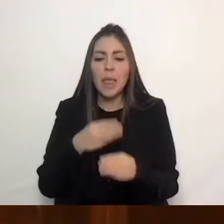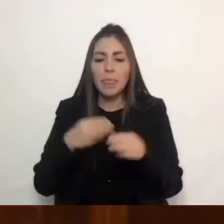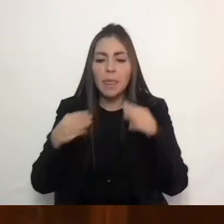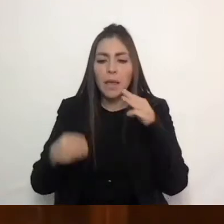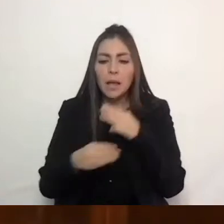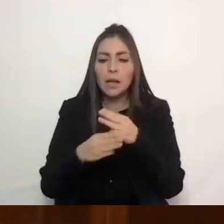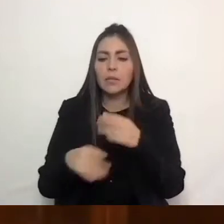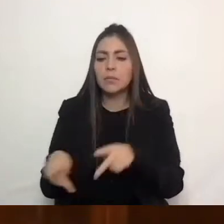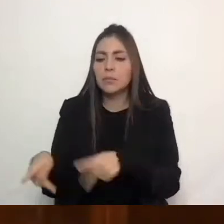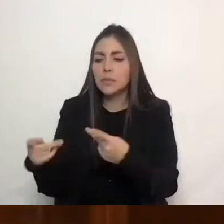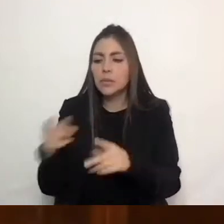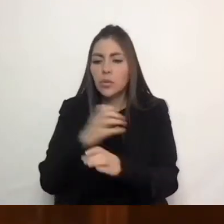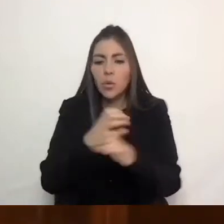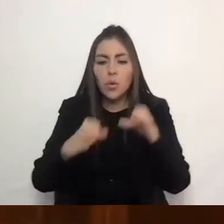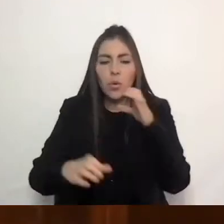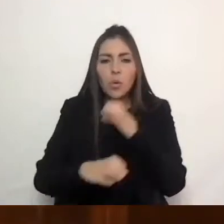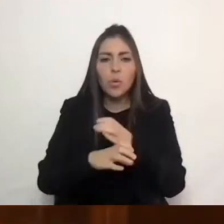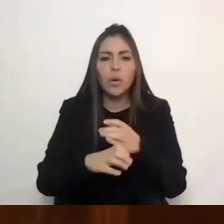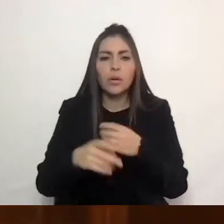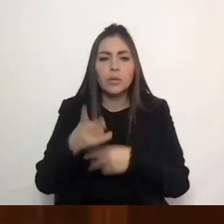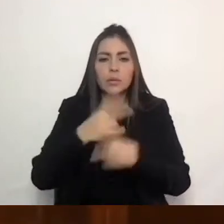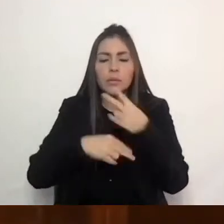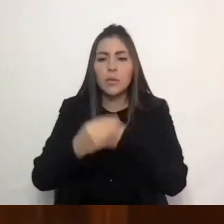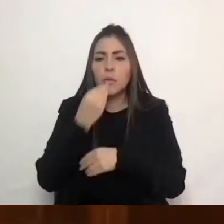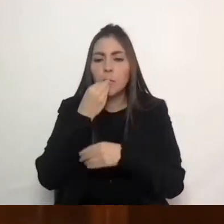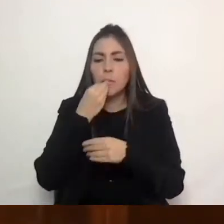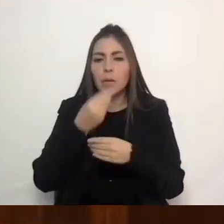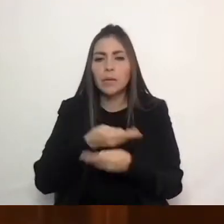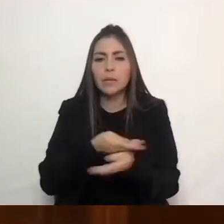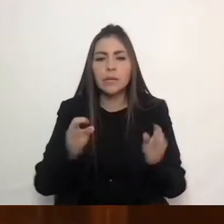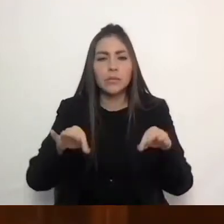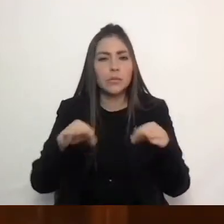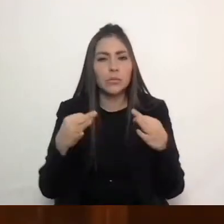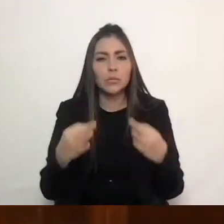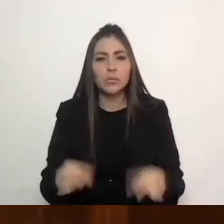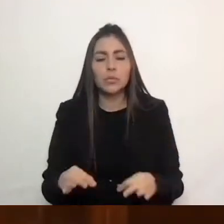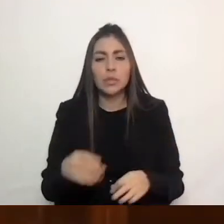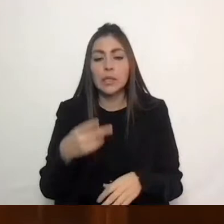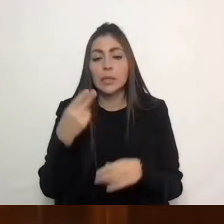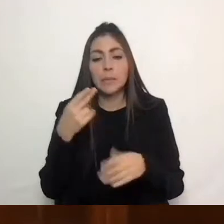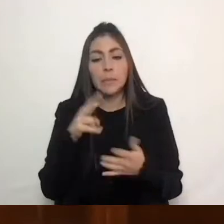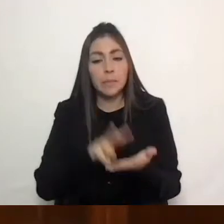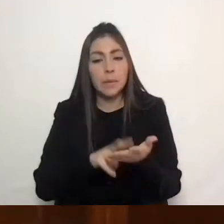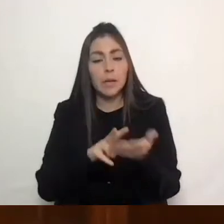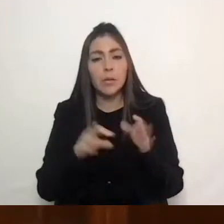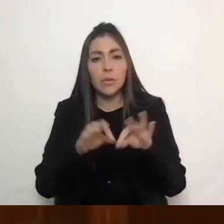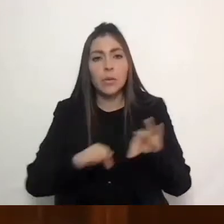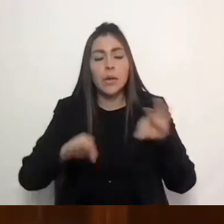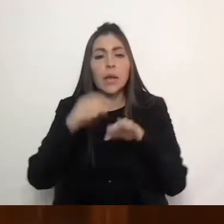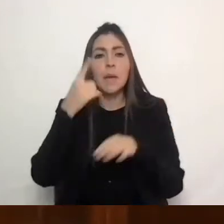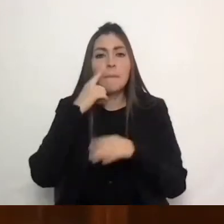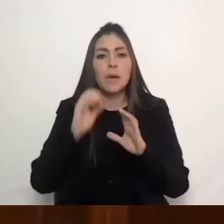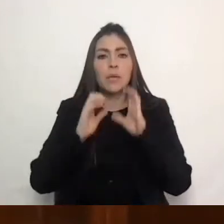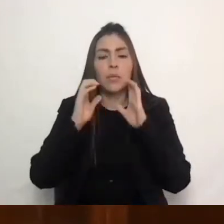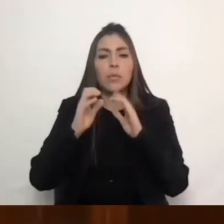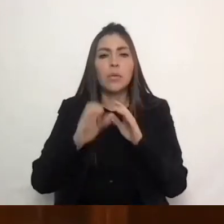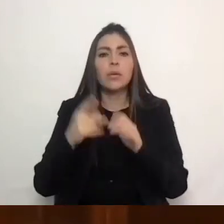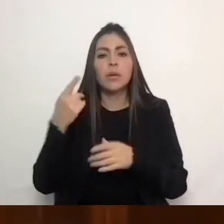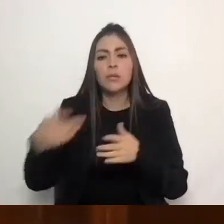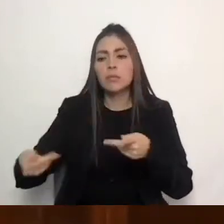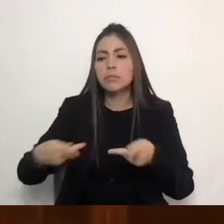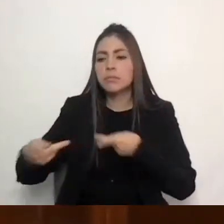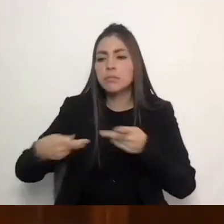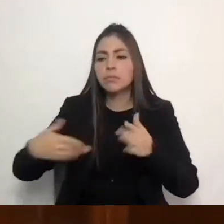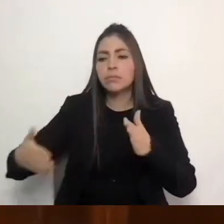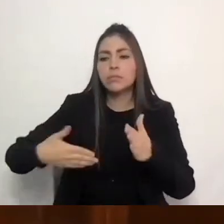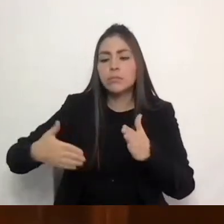primas alimentarias originarias indispensables para la conservación y desarrollo de la cocina y la